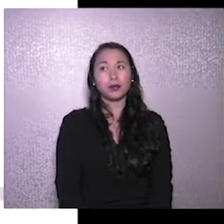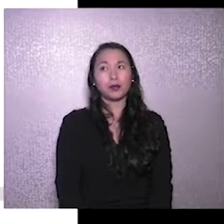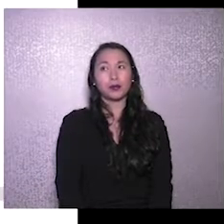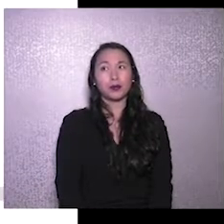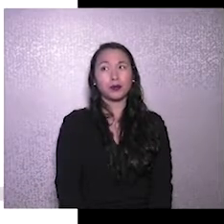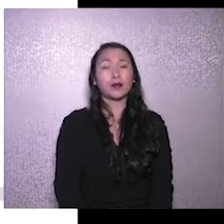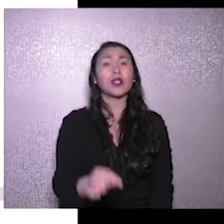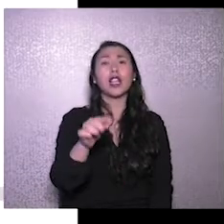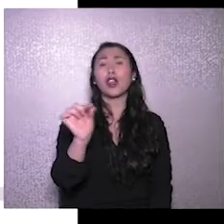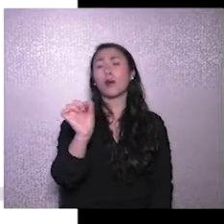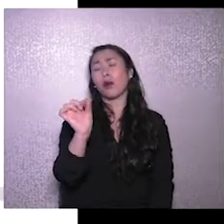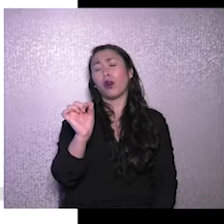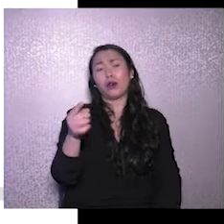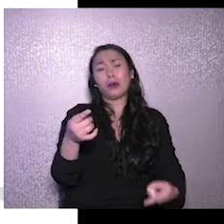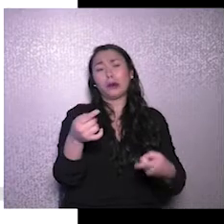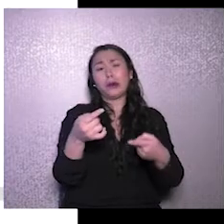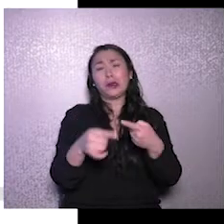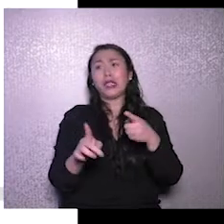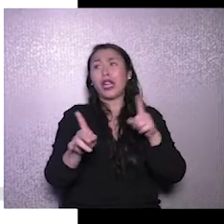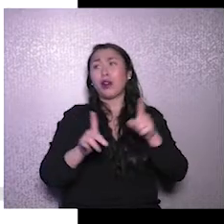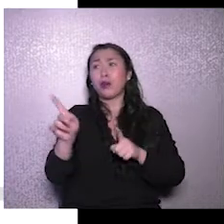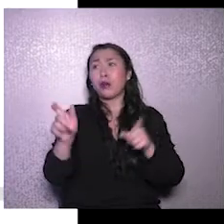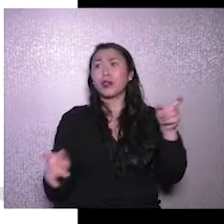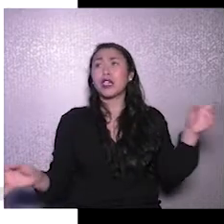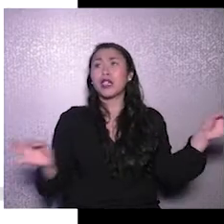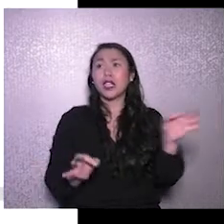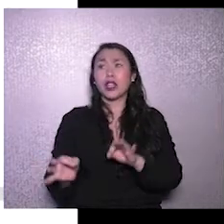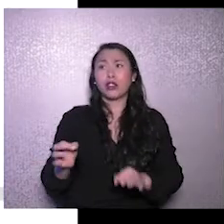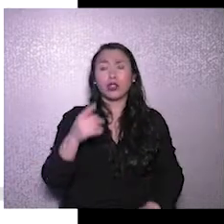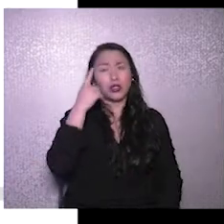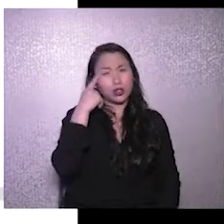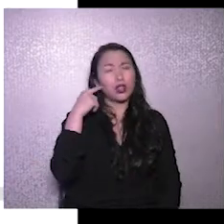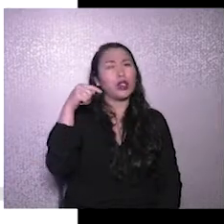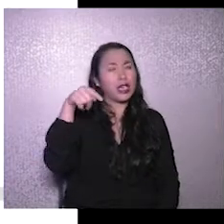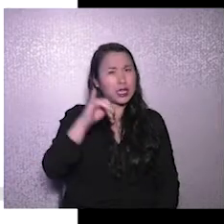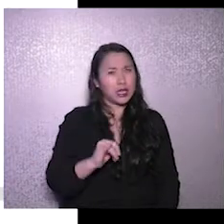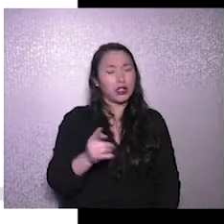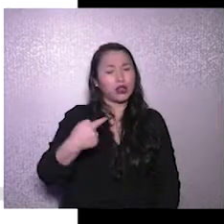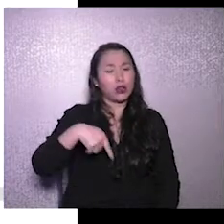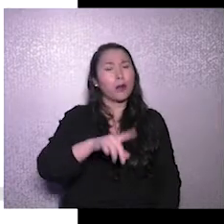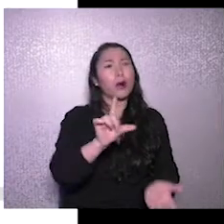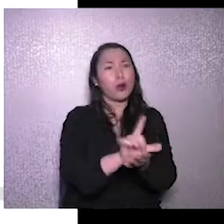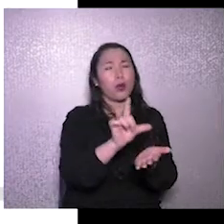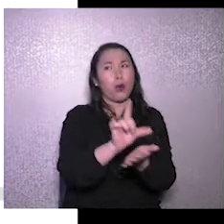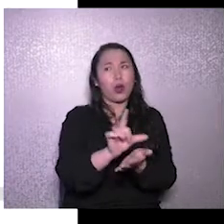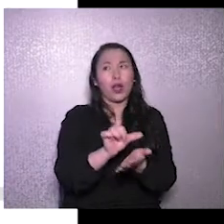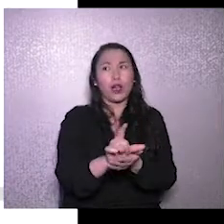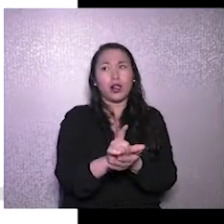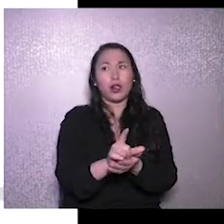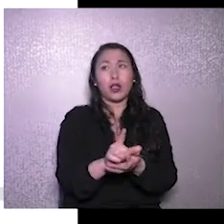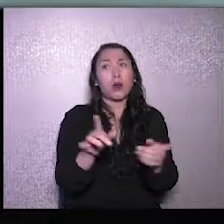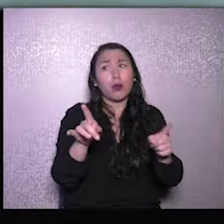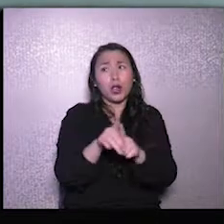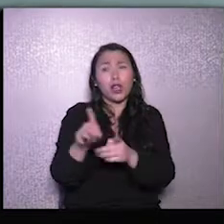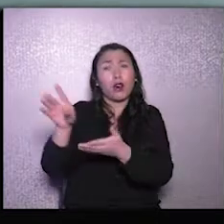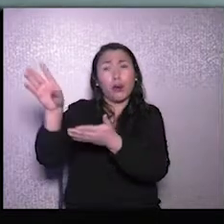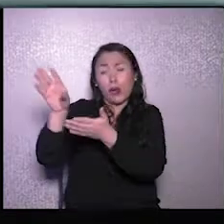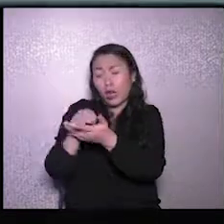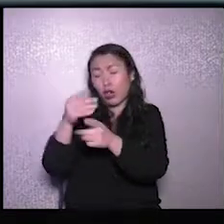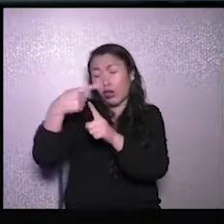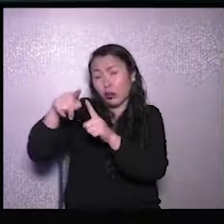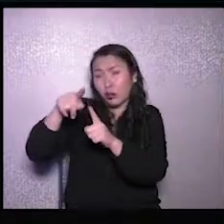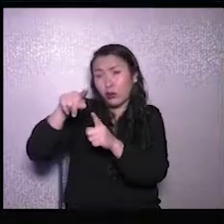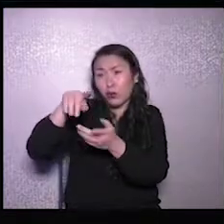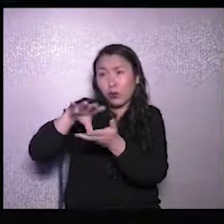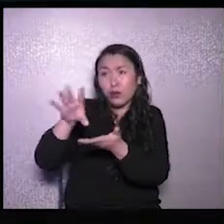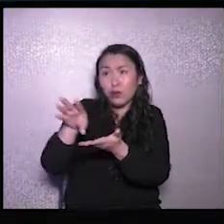Y aquí un poco discrepando con lo que dijeron algunas personas, yo creo que sí tenemos que hacer algunas cosas locales. Por supuesto tenemos que copiar lo que hagan bien afuera, pero tenemos